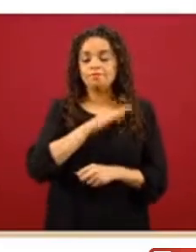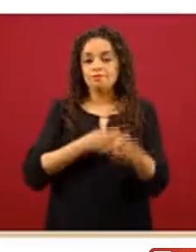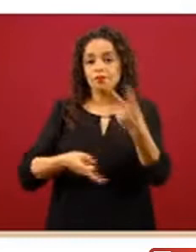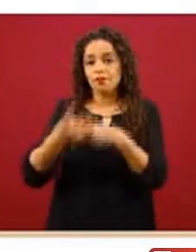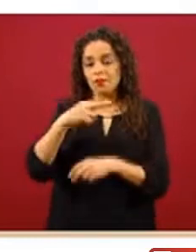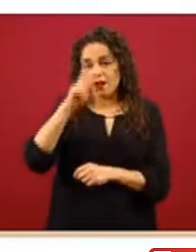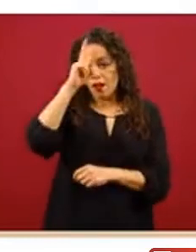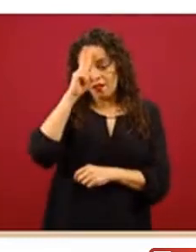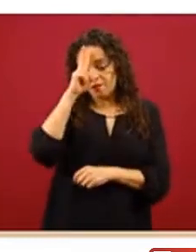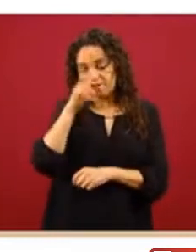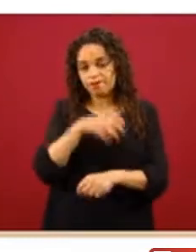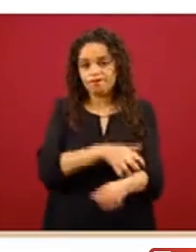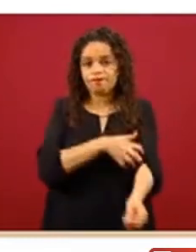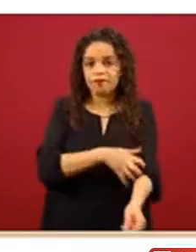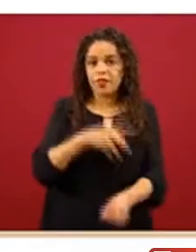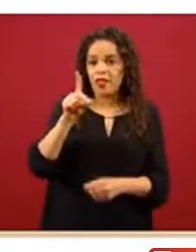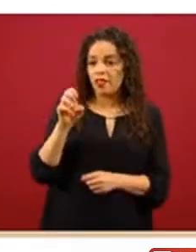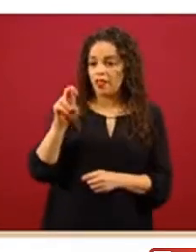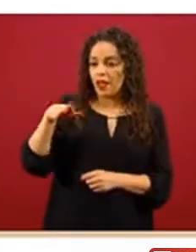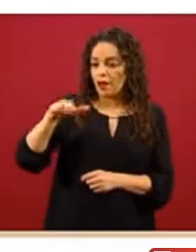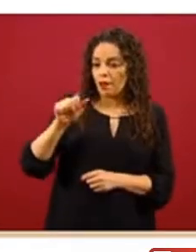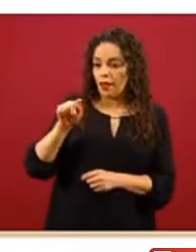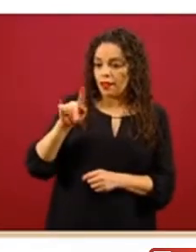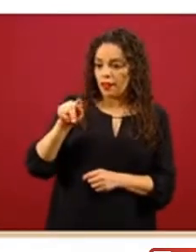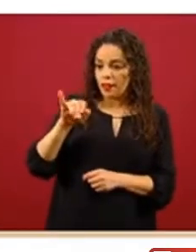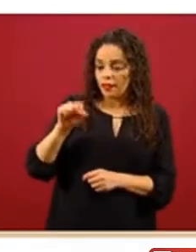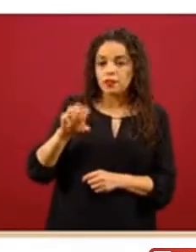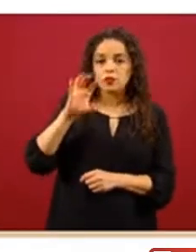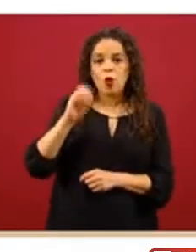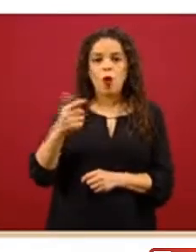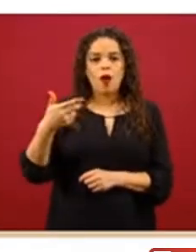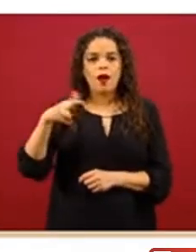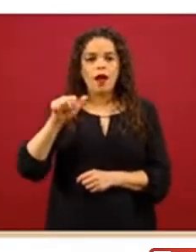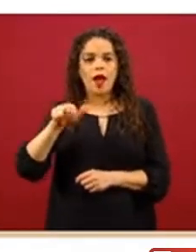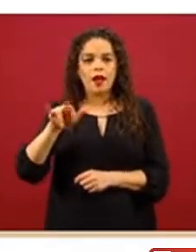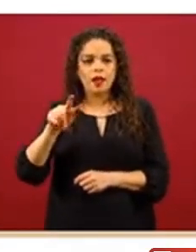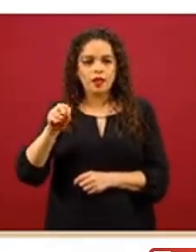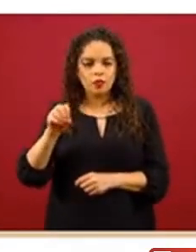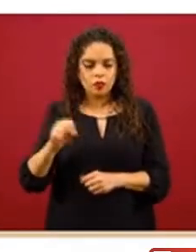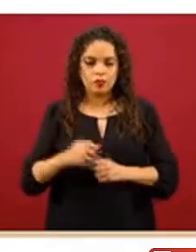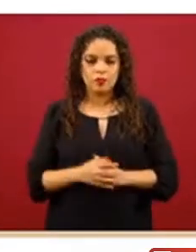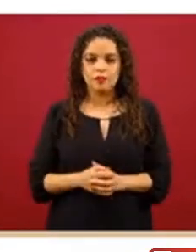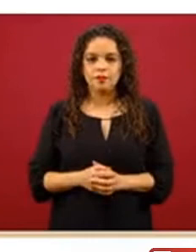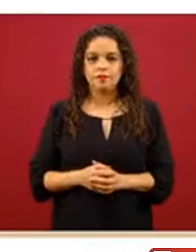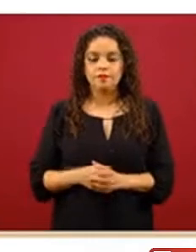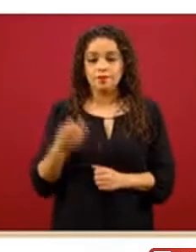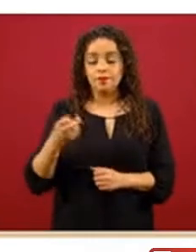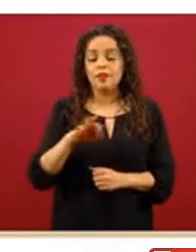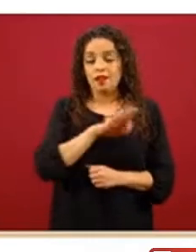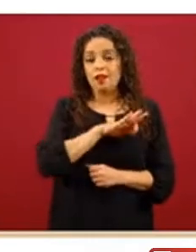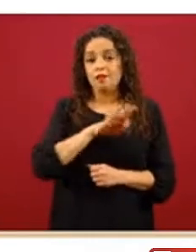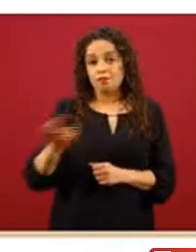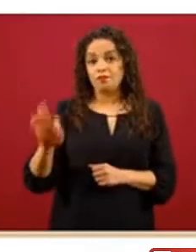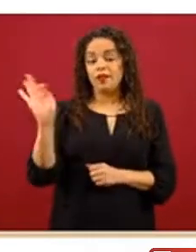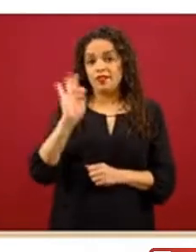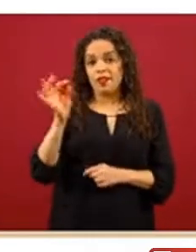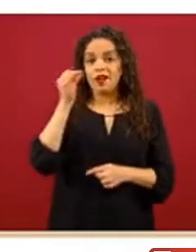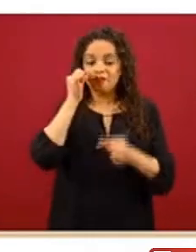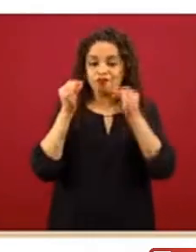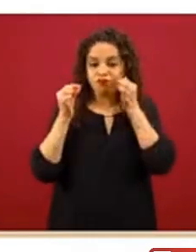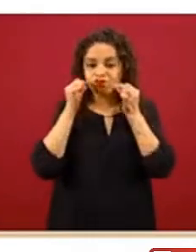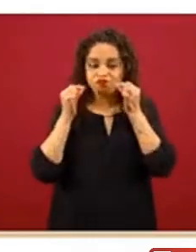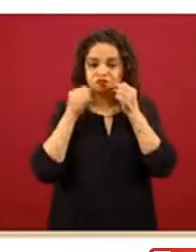importante, aquellas personas que utilizan estos cubrebocas evidentemente pueden incrementar el riesgo de tener estas